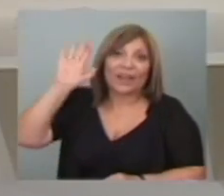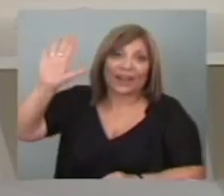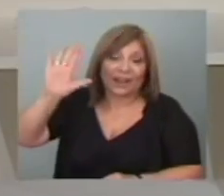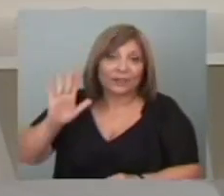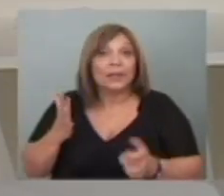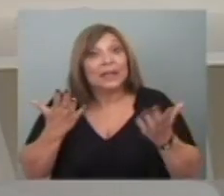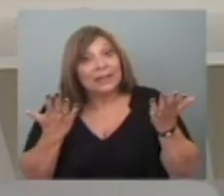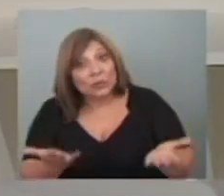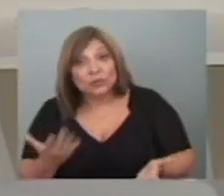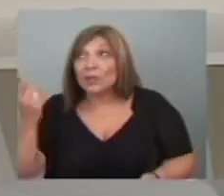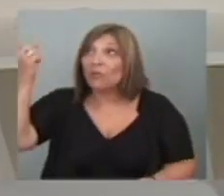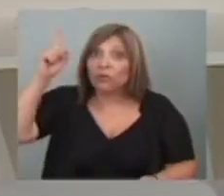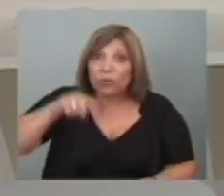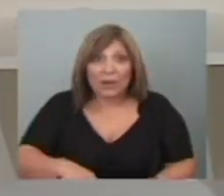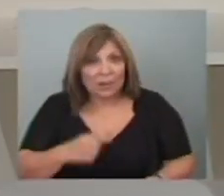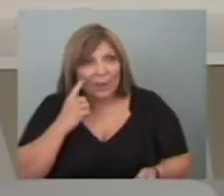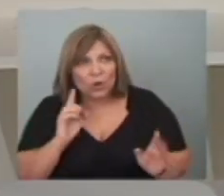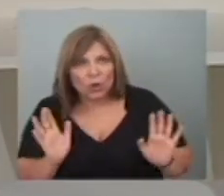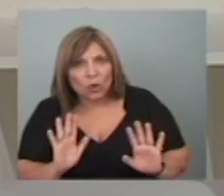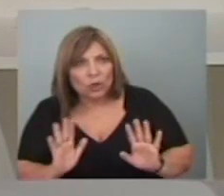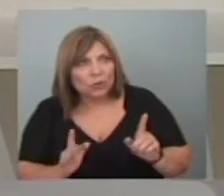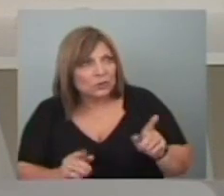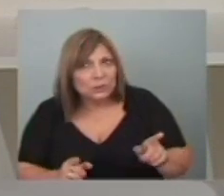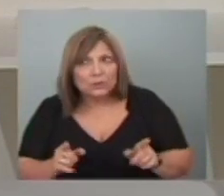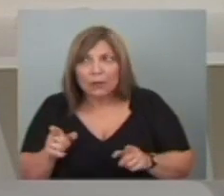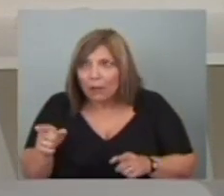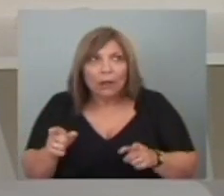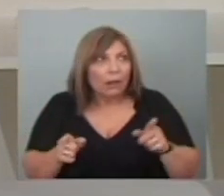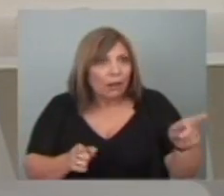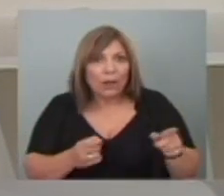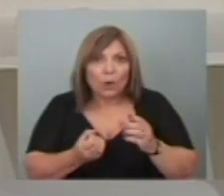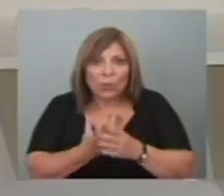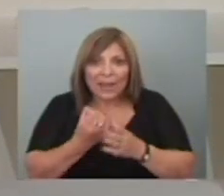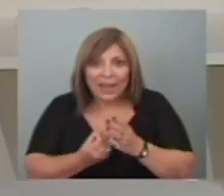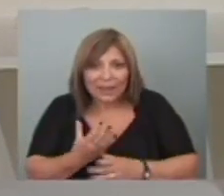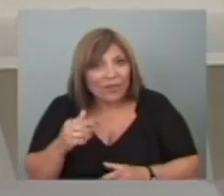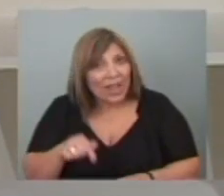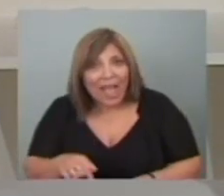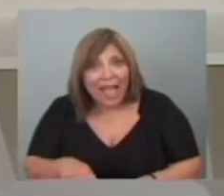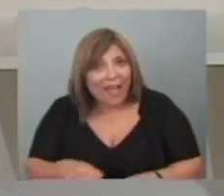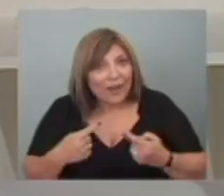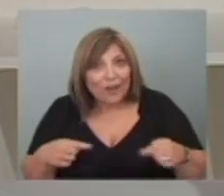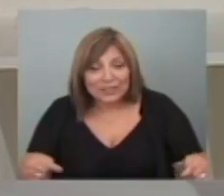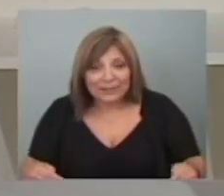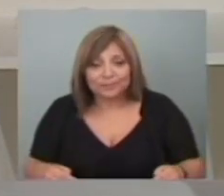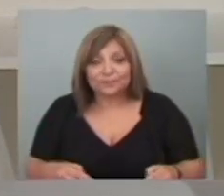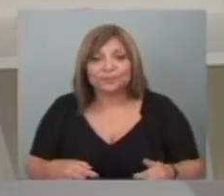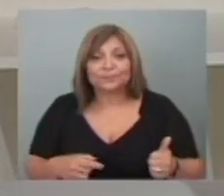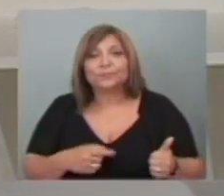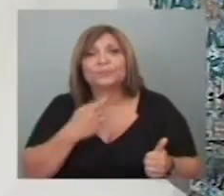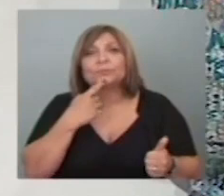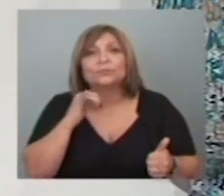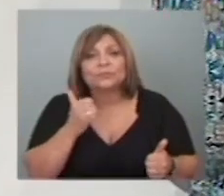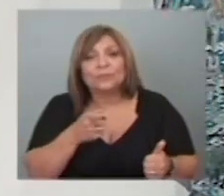claro. Entonces vuelve y no conoce las nuevas reglas de juego muchas veces. Aquello de que de